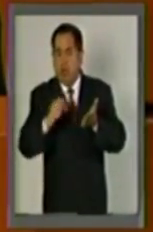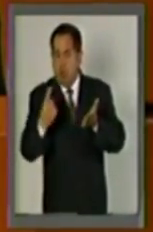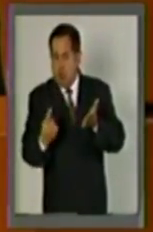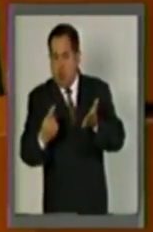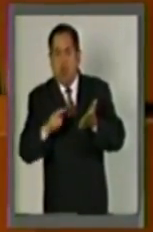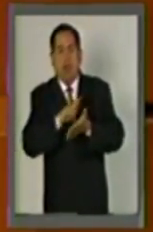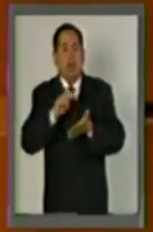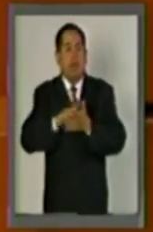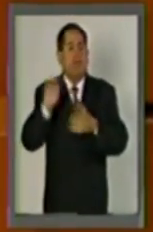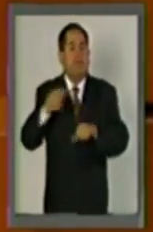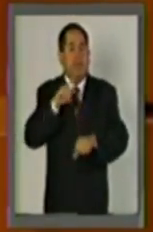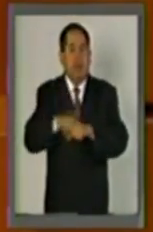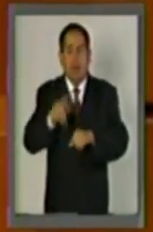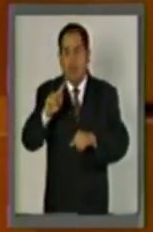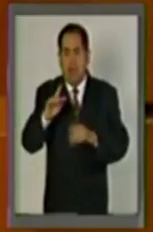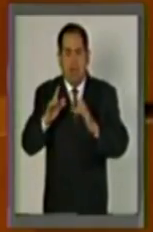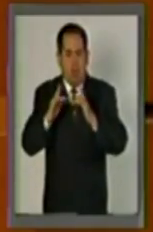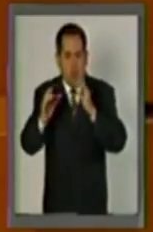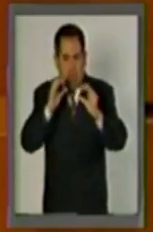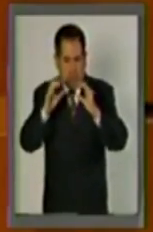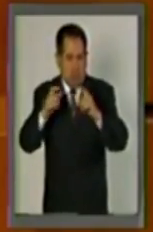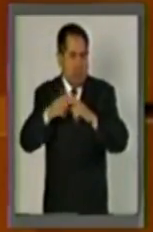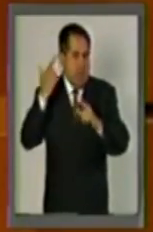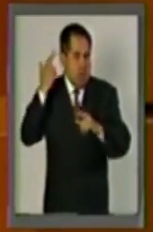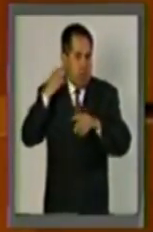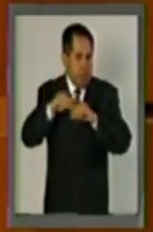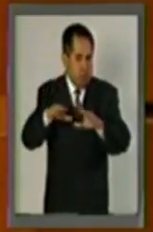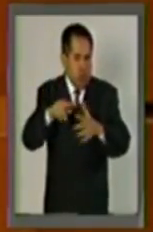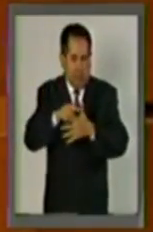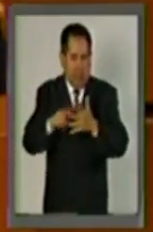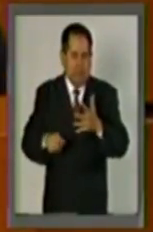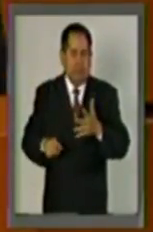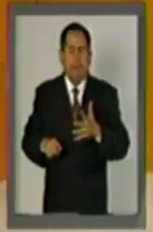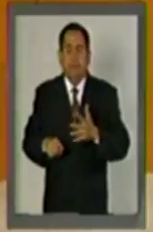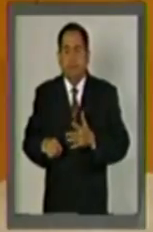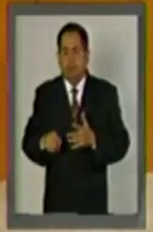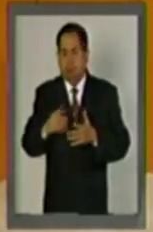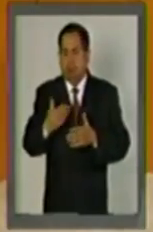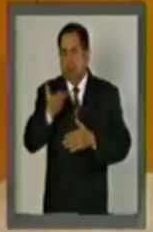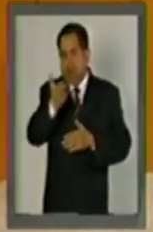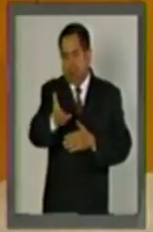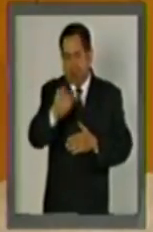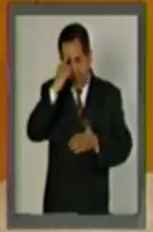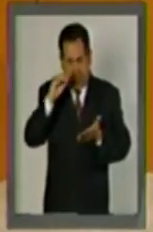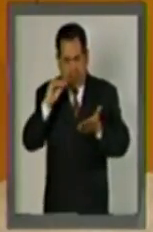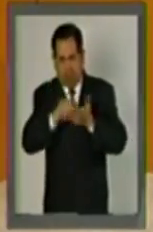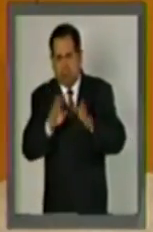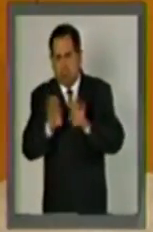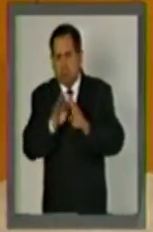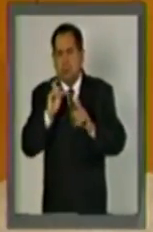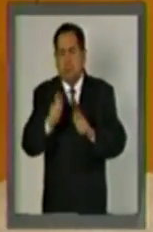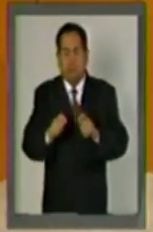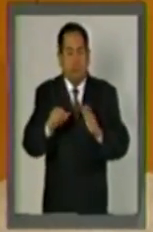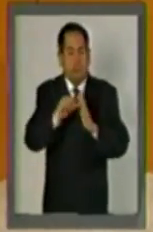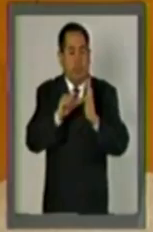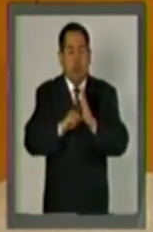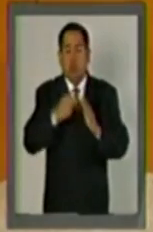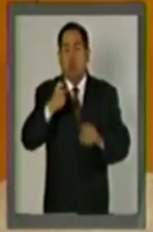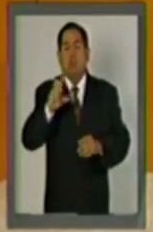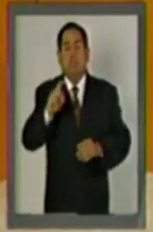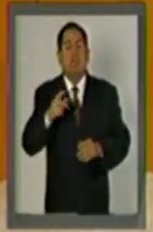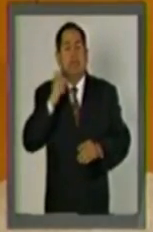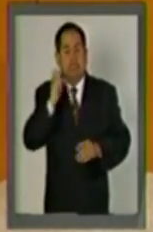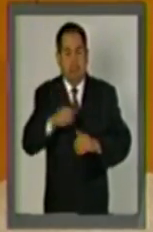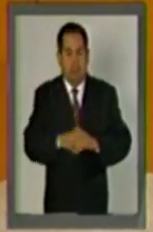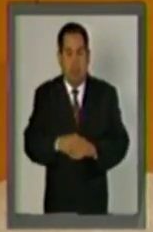la Ley Federal de Telecomunicaciones y Radiodifusión, proponiéndolo quedar de la siguiente manera: artículo 230, en